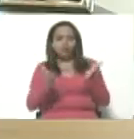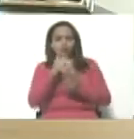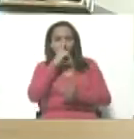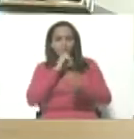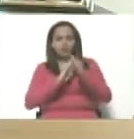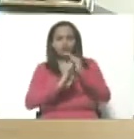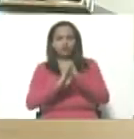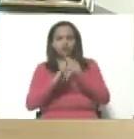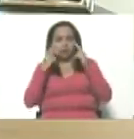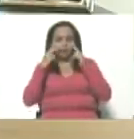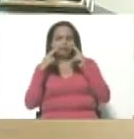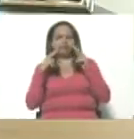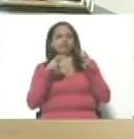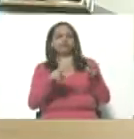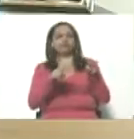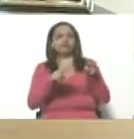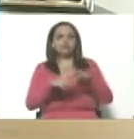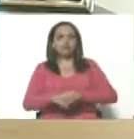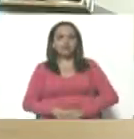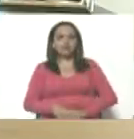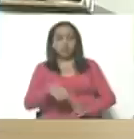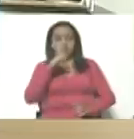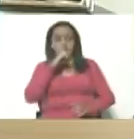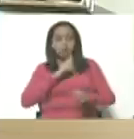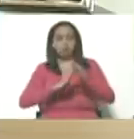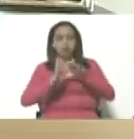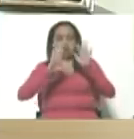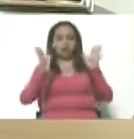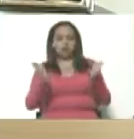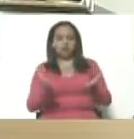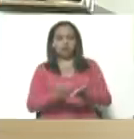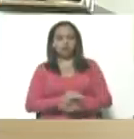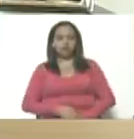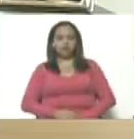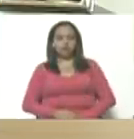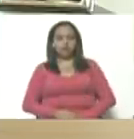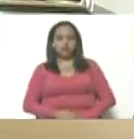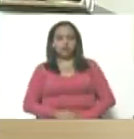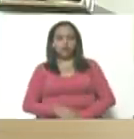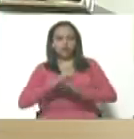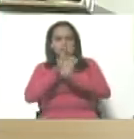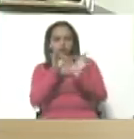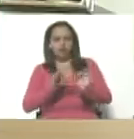mundo observa y el mundo calla las actitudes imperiales.